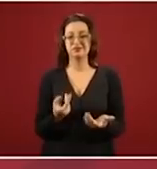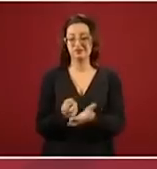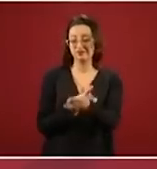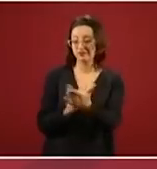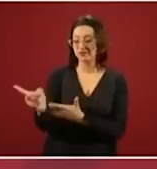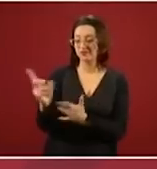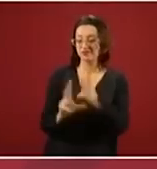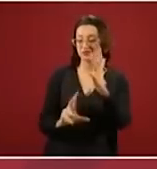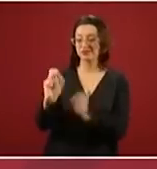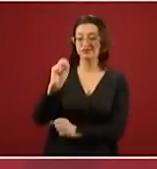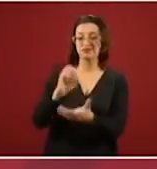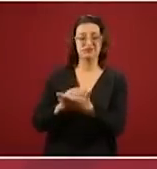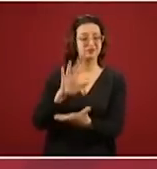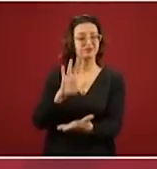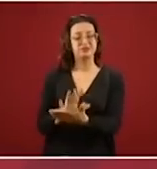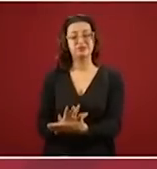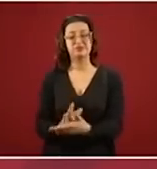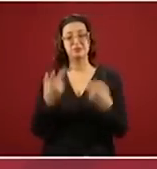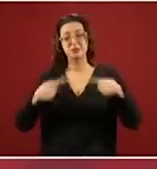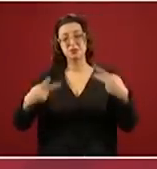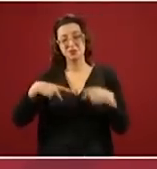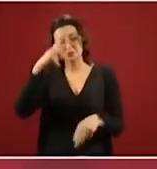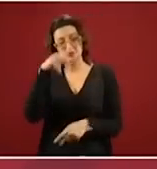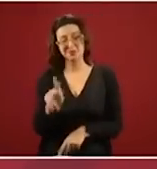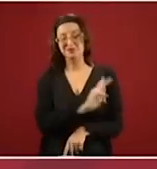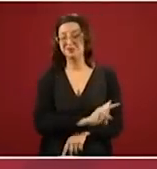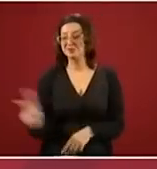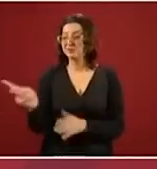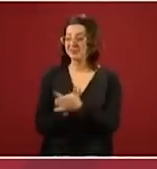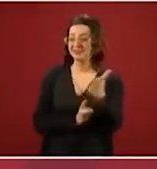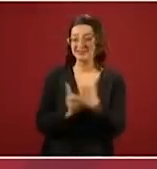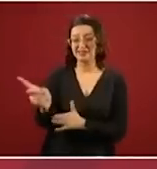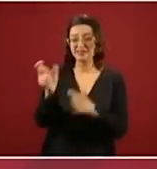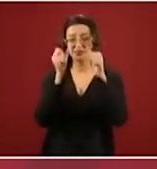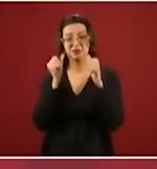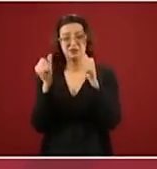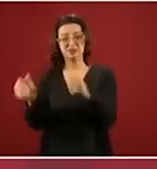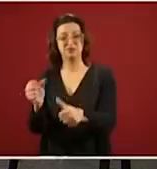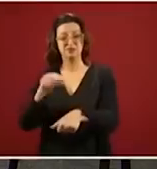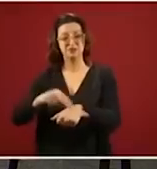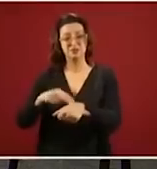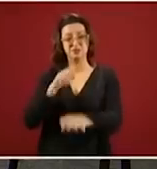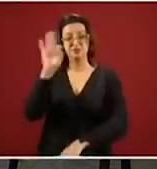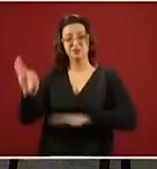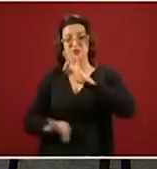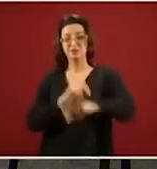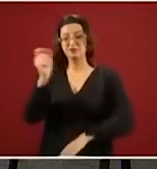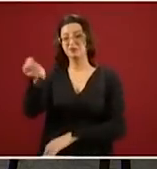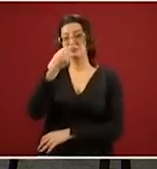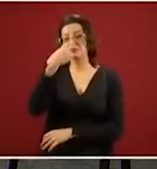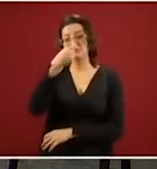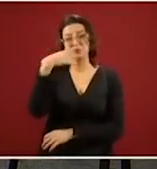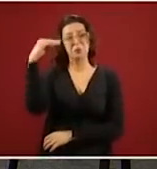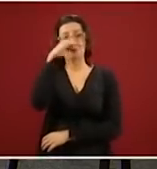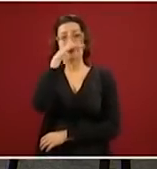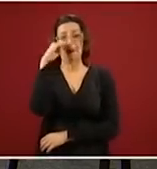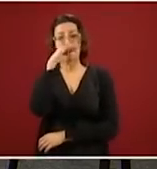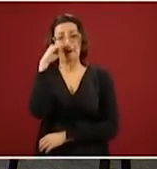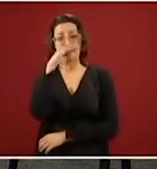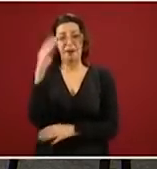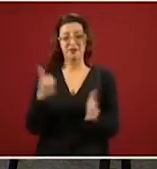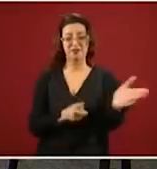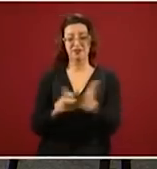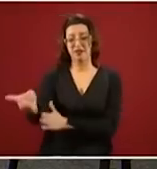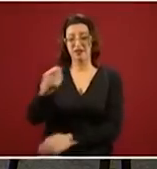constitución todos los mexicanos tenemos el derecho a la atención médica ya los medicamentos gratuitos es el